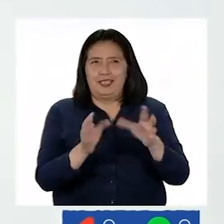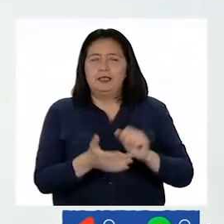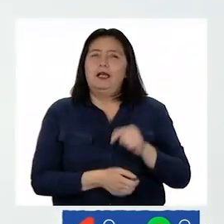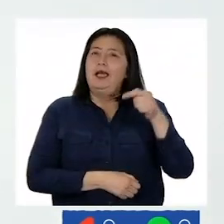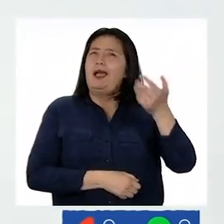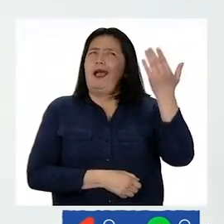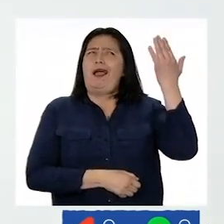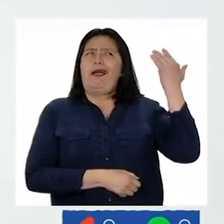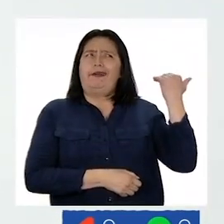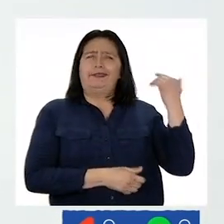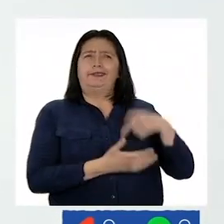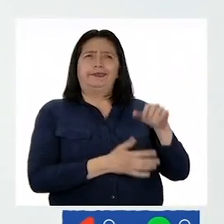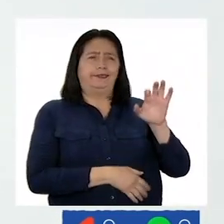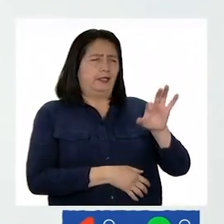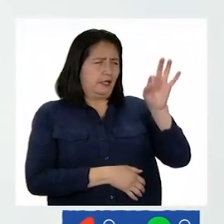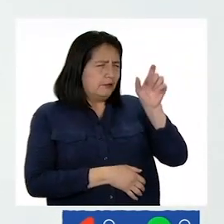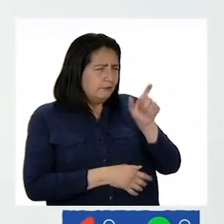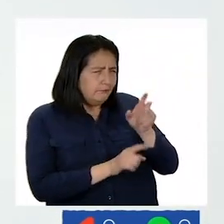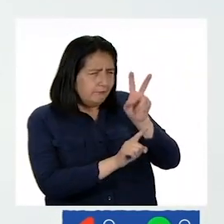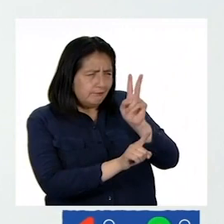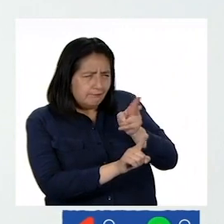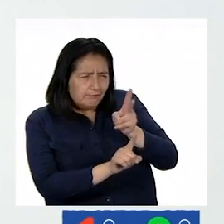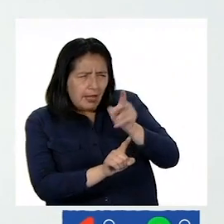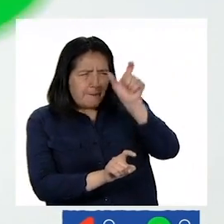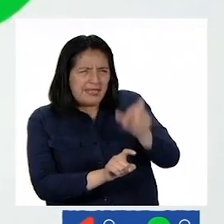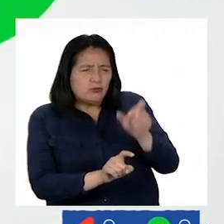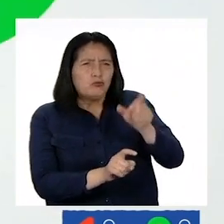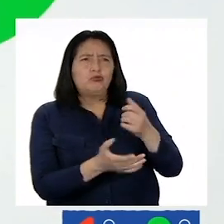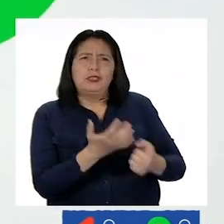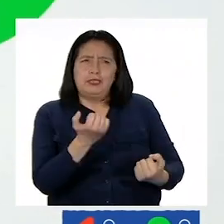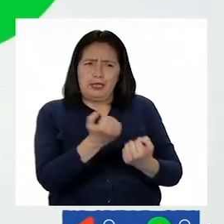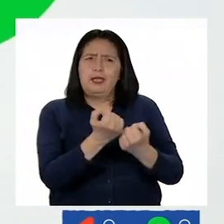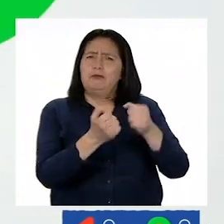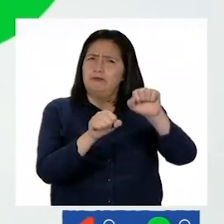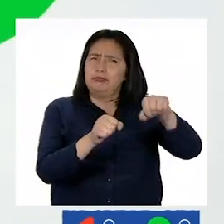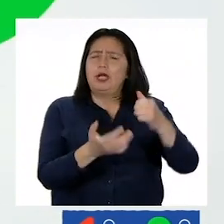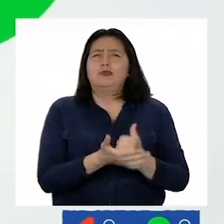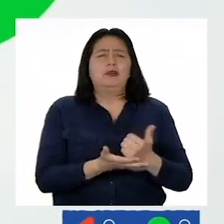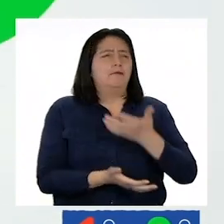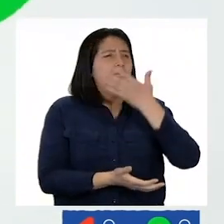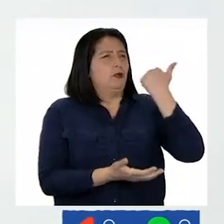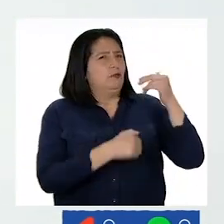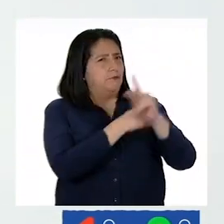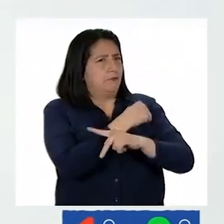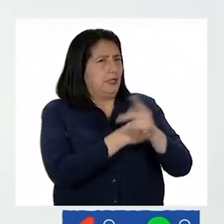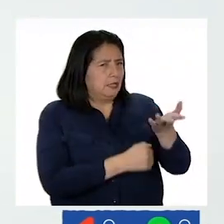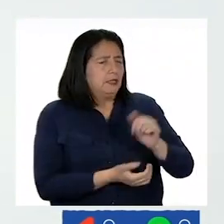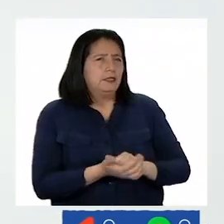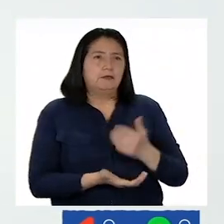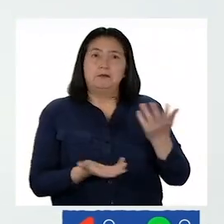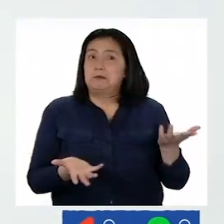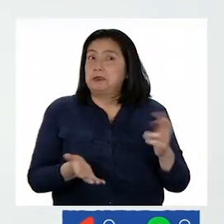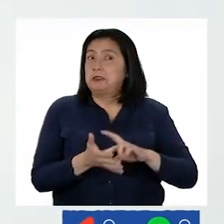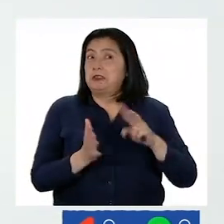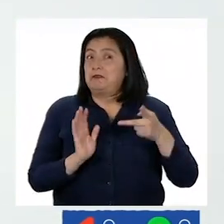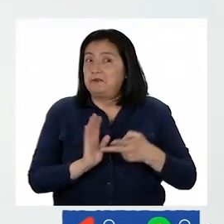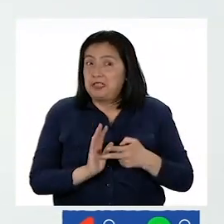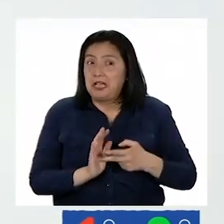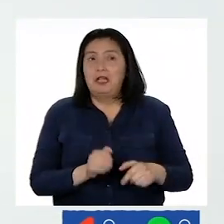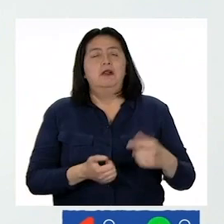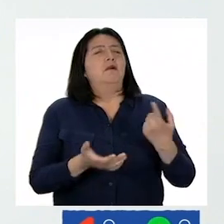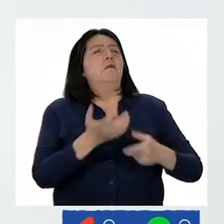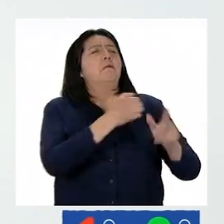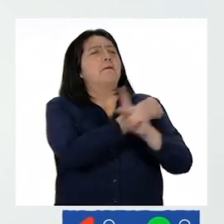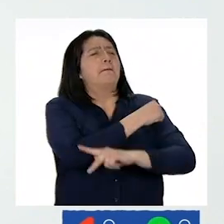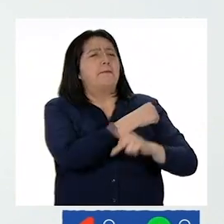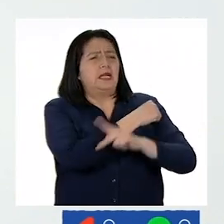el programa anterior identificamos a aquella persona que contribuye a tener un mejor país, es decir, un país